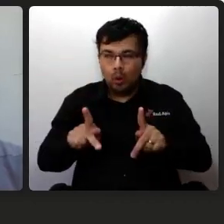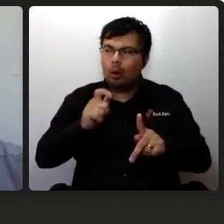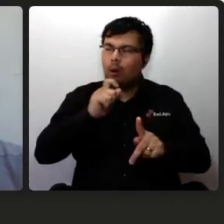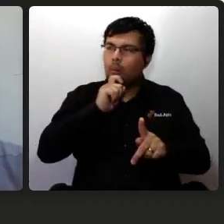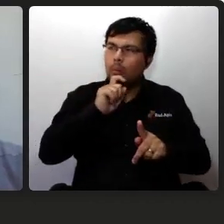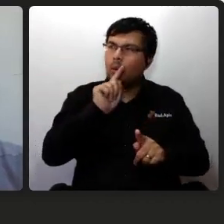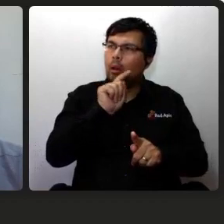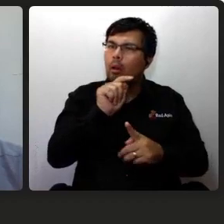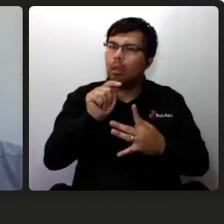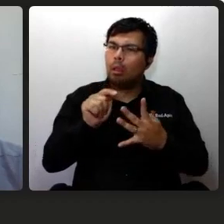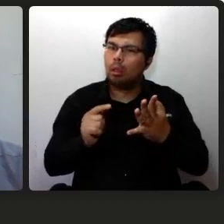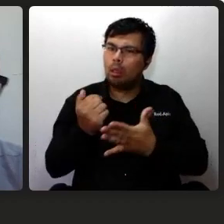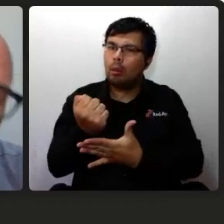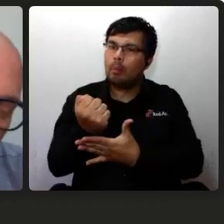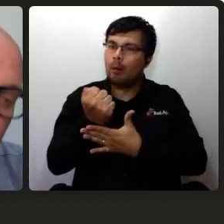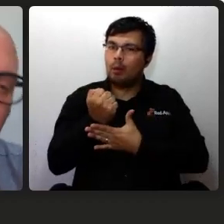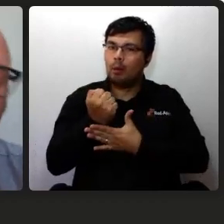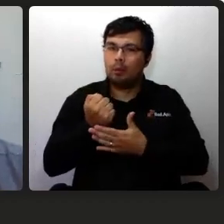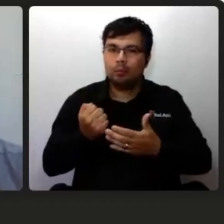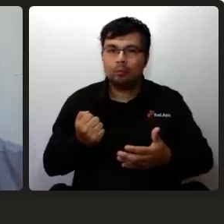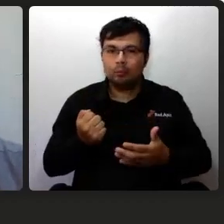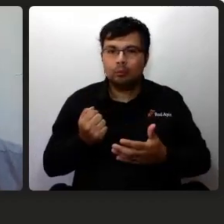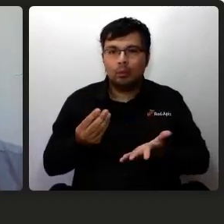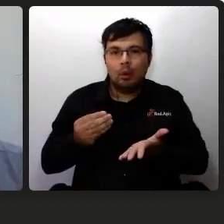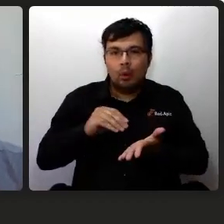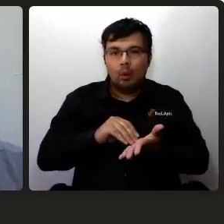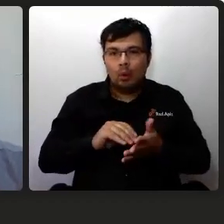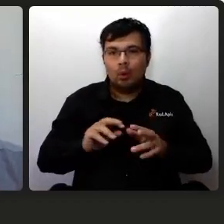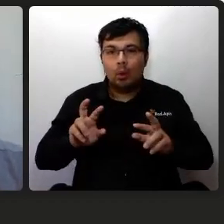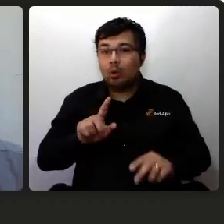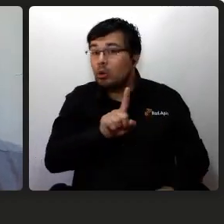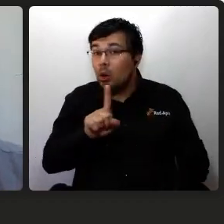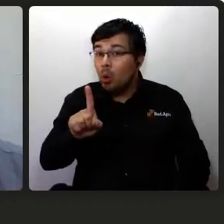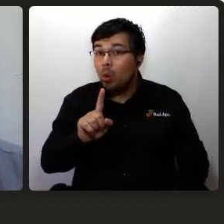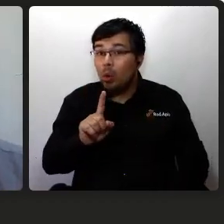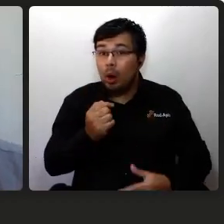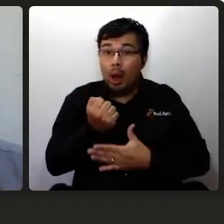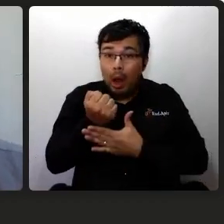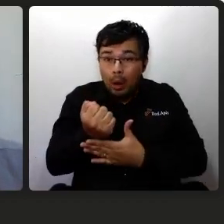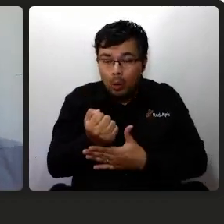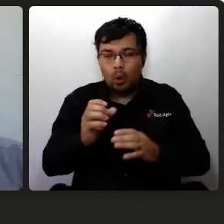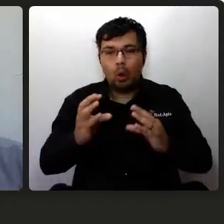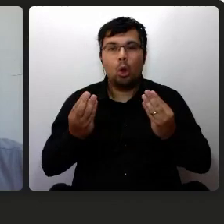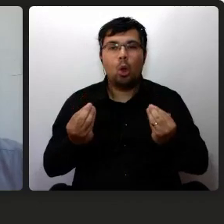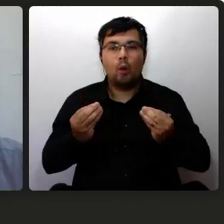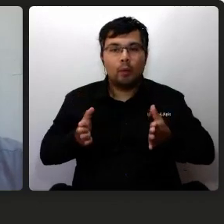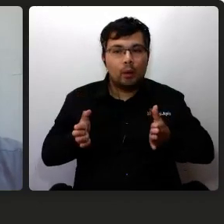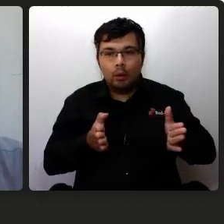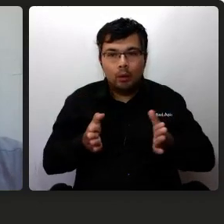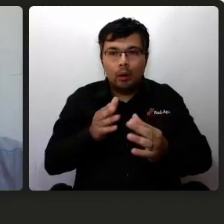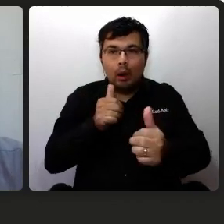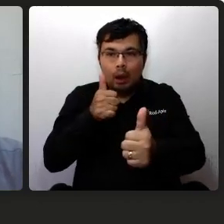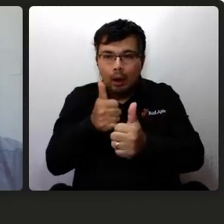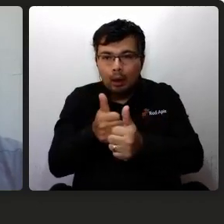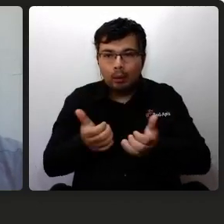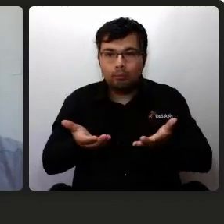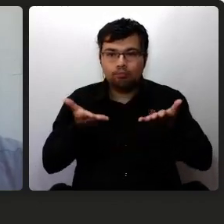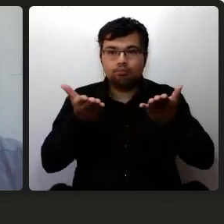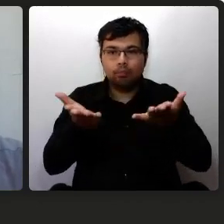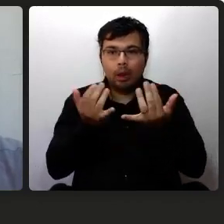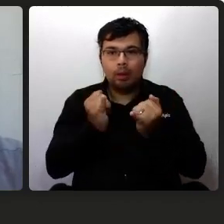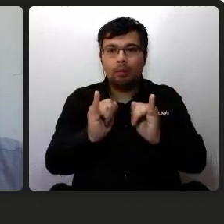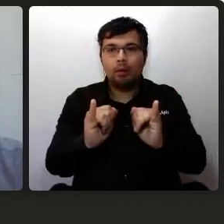sumar. Esperamos haber cumplido eso. Si no, obviamente vamos a estar siguiendo en la ruta de seguir acercando información a todas las MIPYMES de